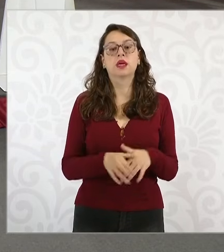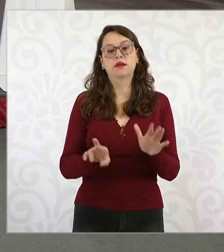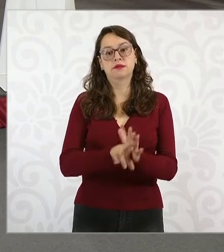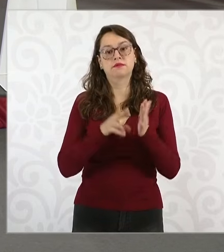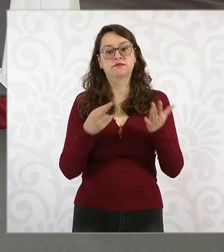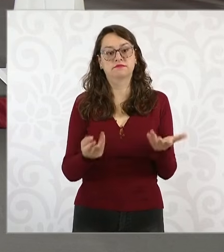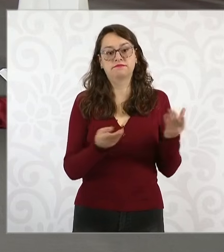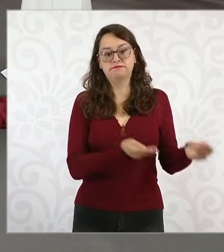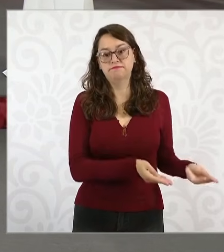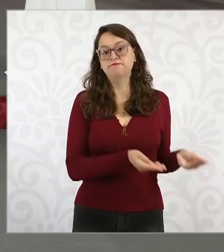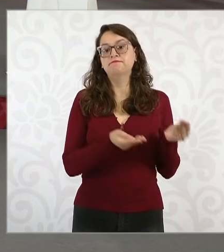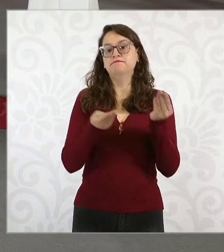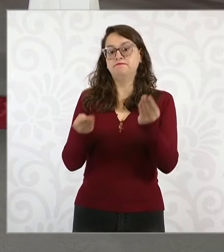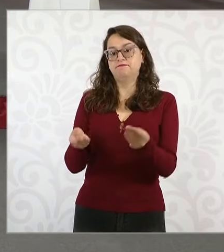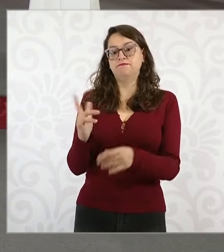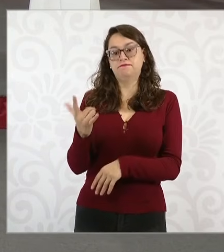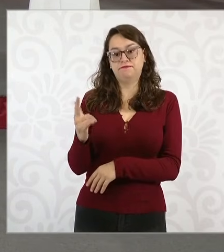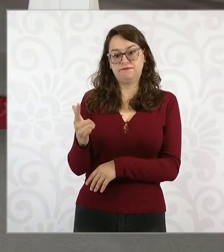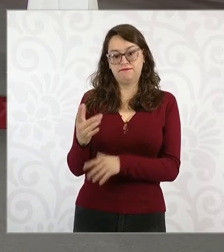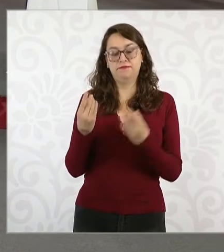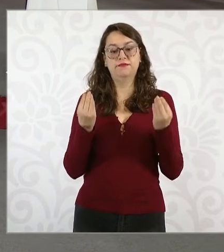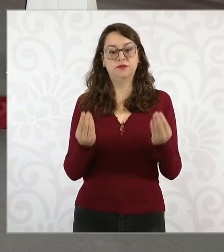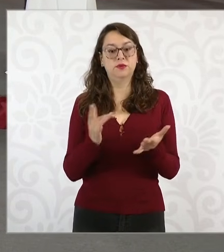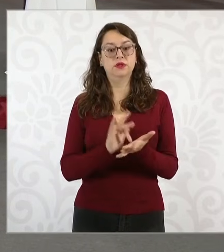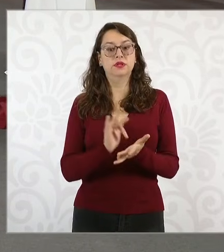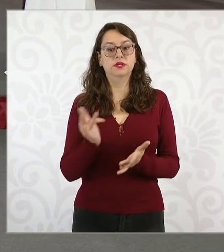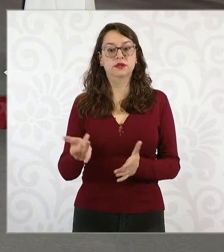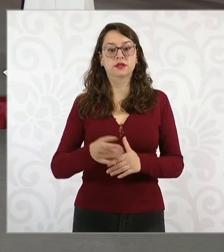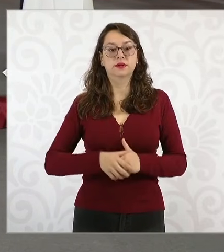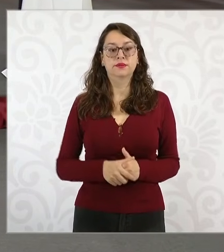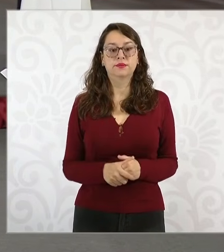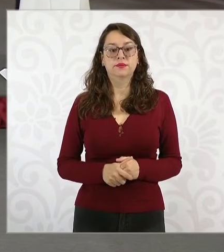la edición impresa de la revista. Muchas gracias.